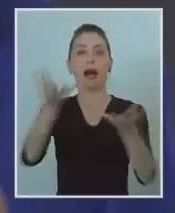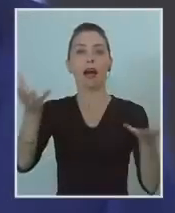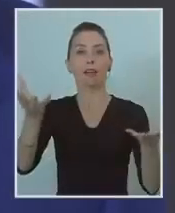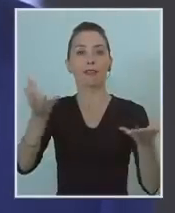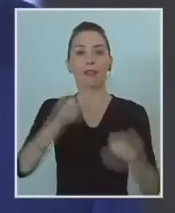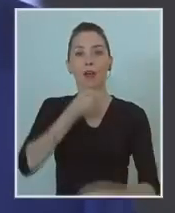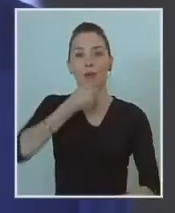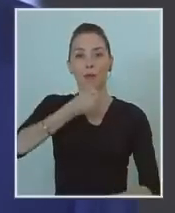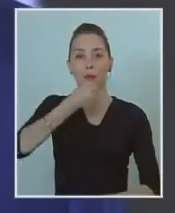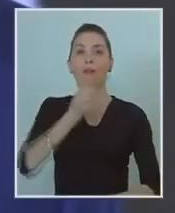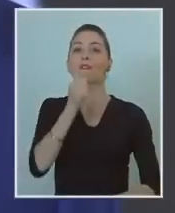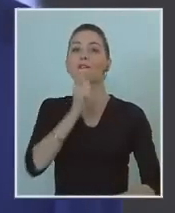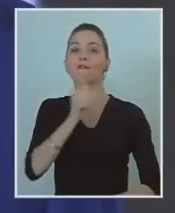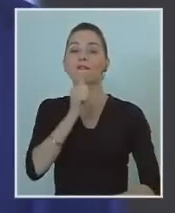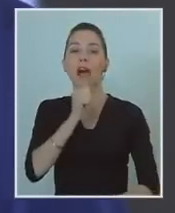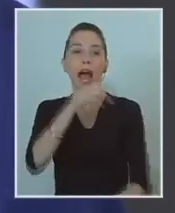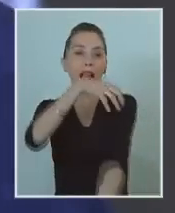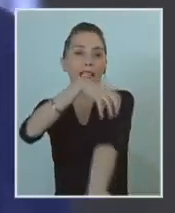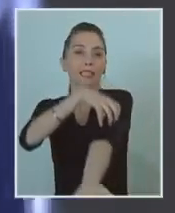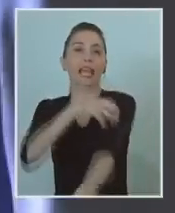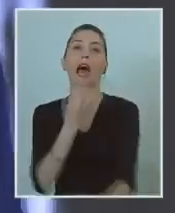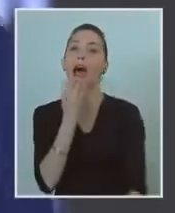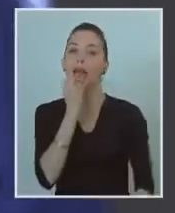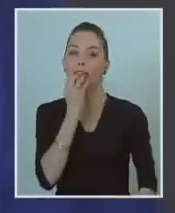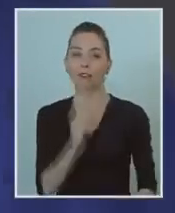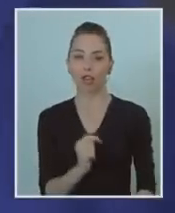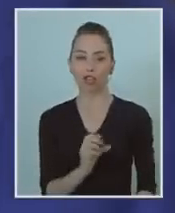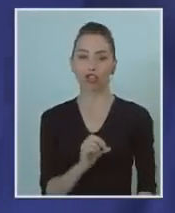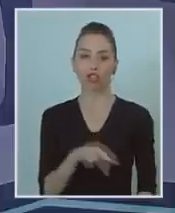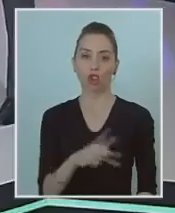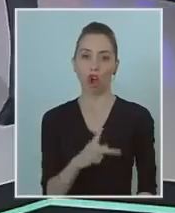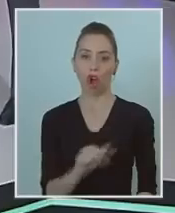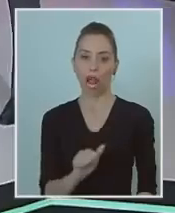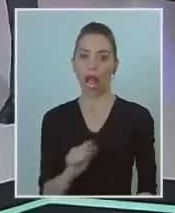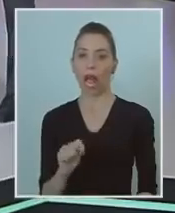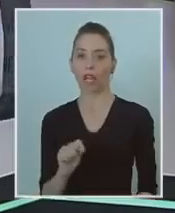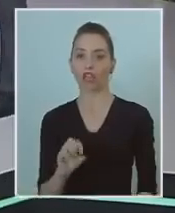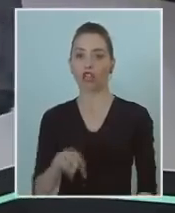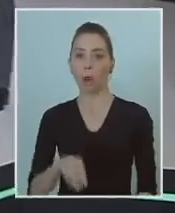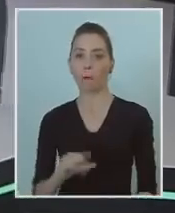no falta de la región de Antofagasta, Tonka Tomisic.